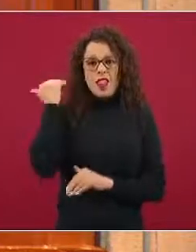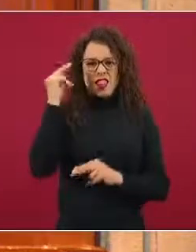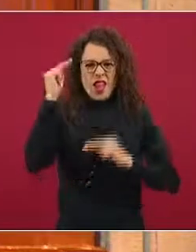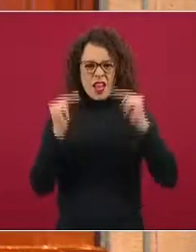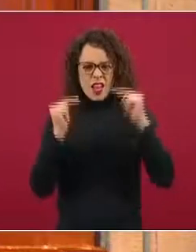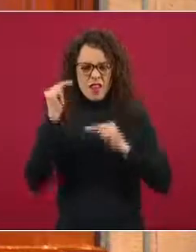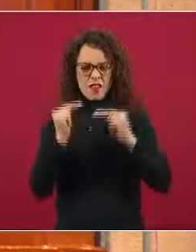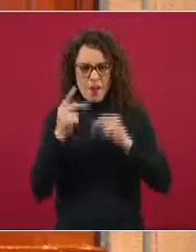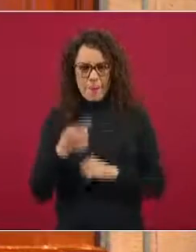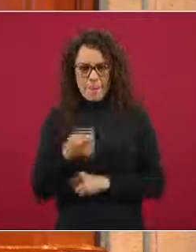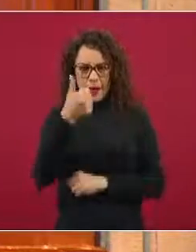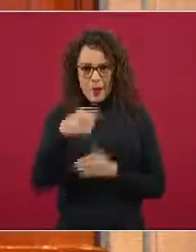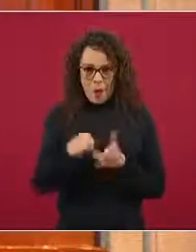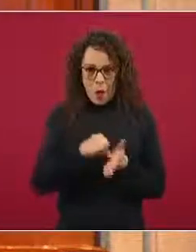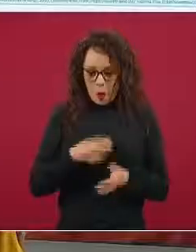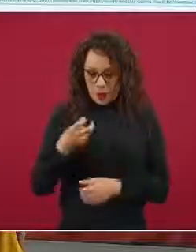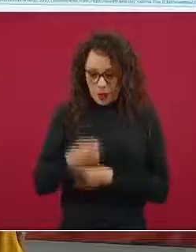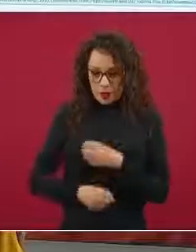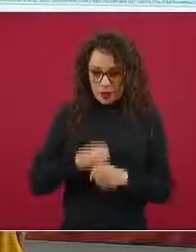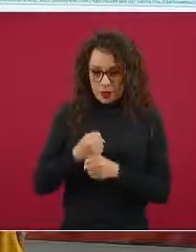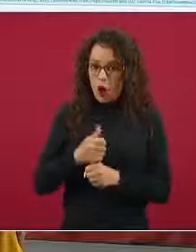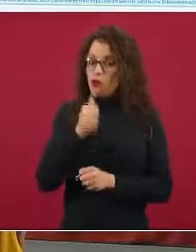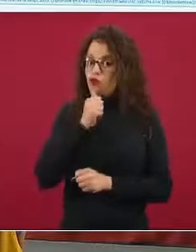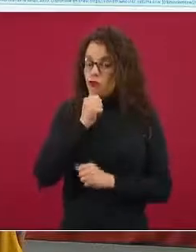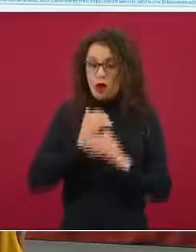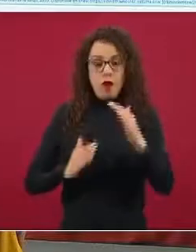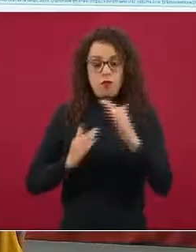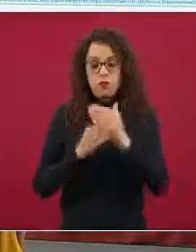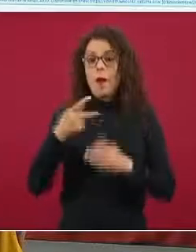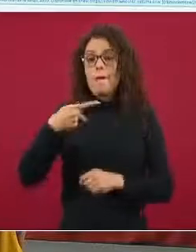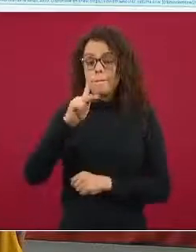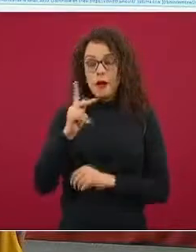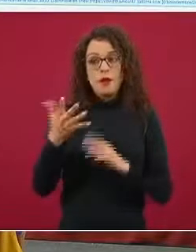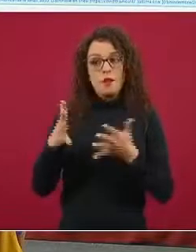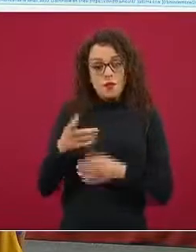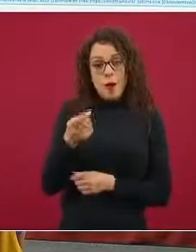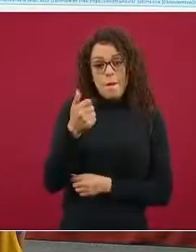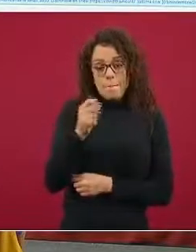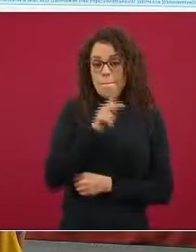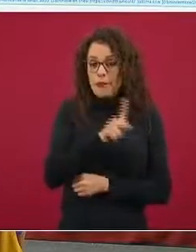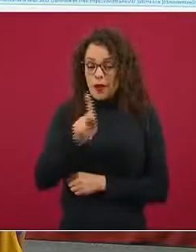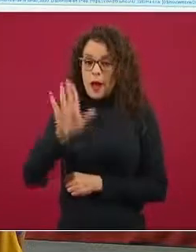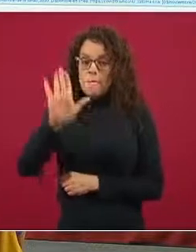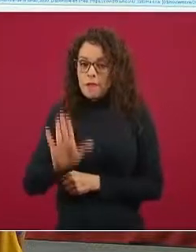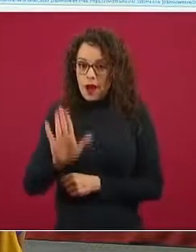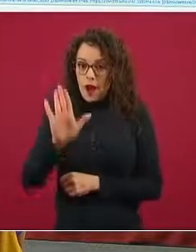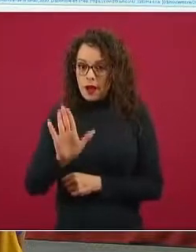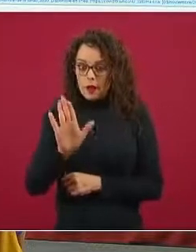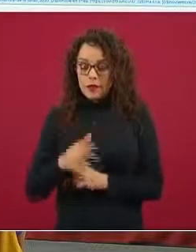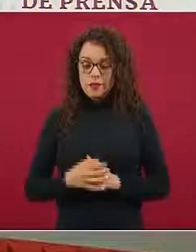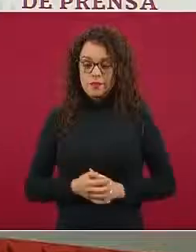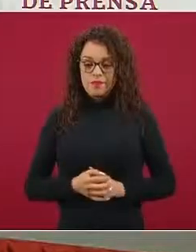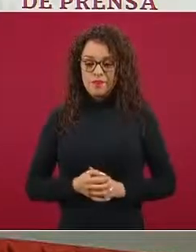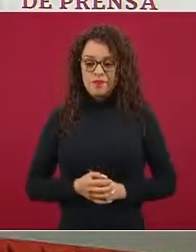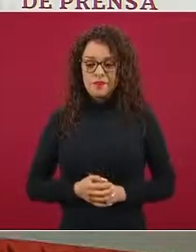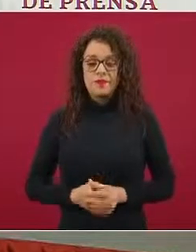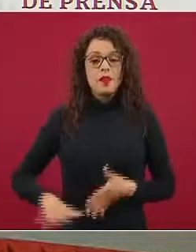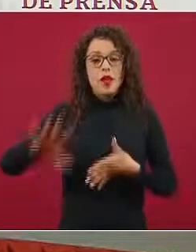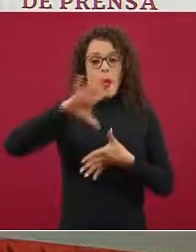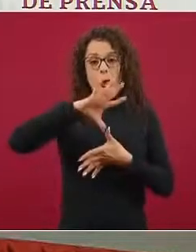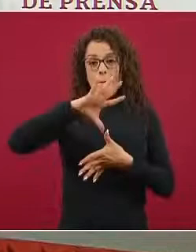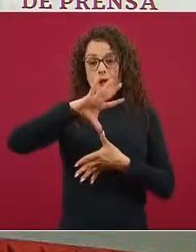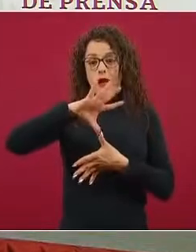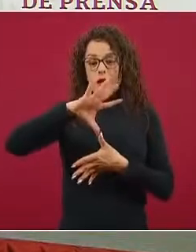en los primeros meses del año, pero es una tendencia que tiene un poco esta dirección. En el caso de